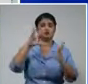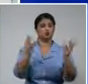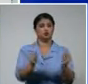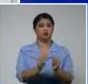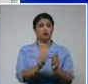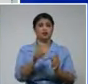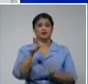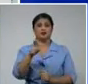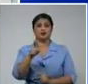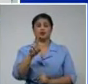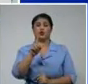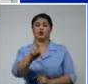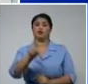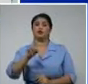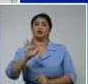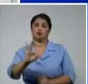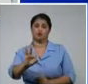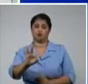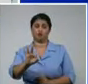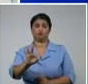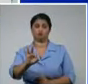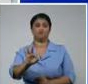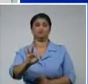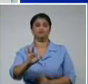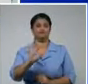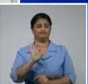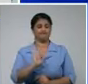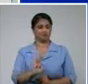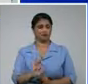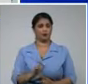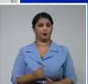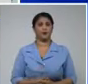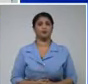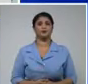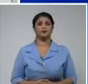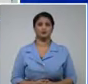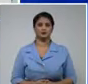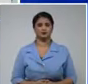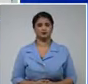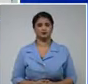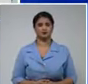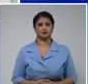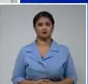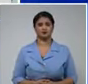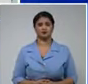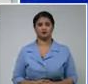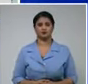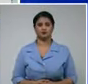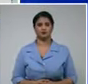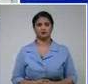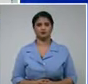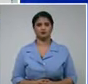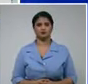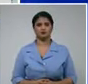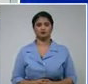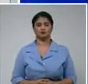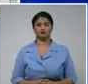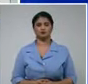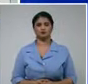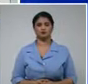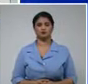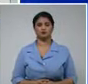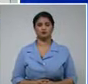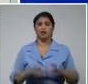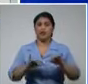118, que hace muy riesgoso a este grupo de población. También nos hizo una curva del comportamiento